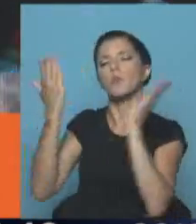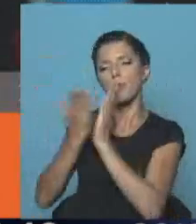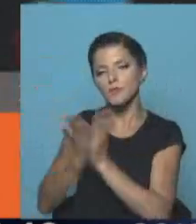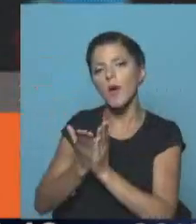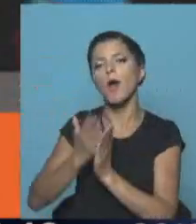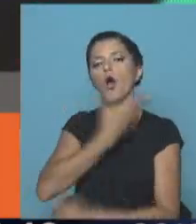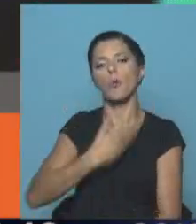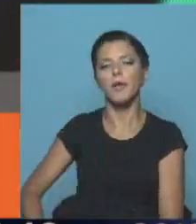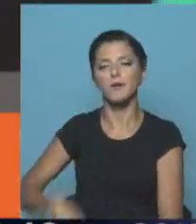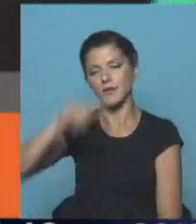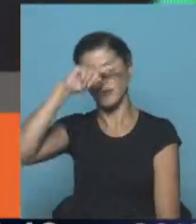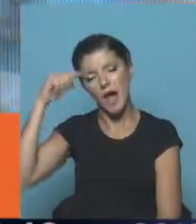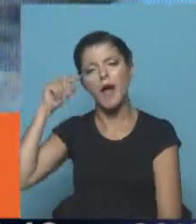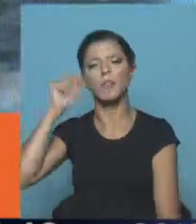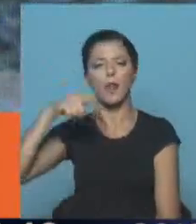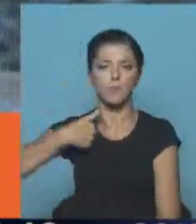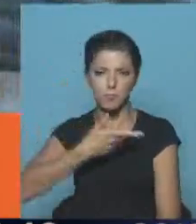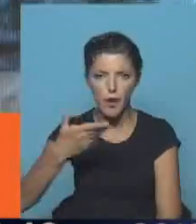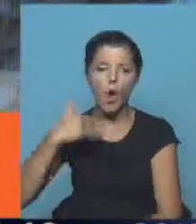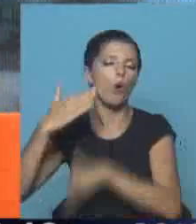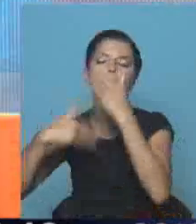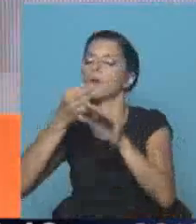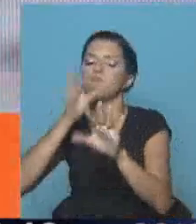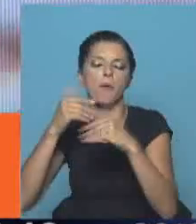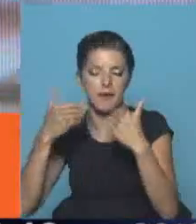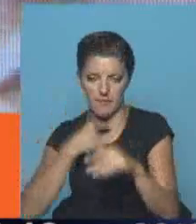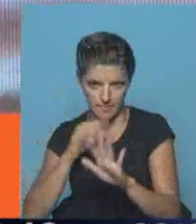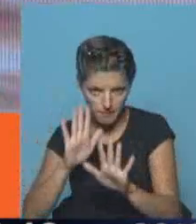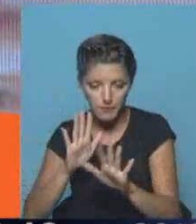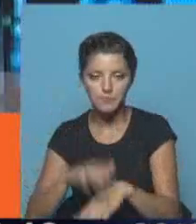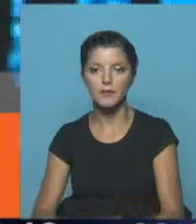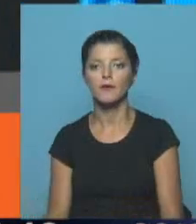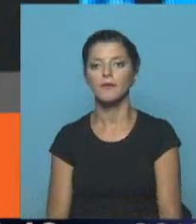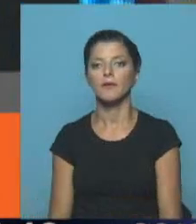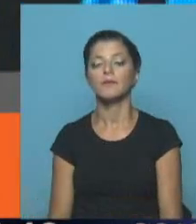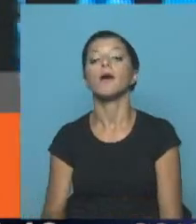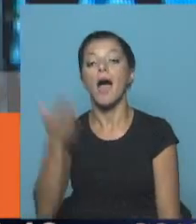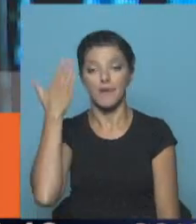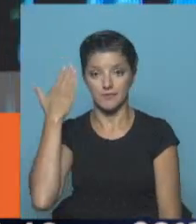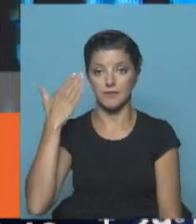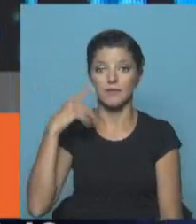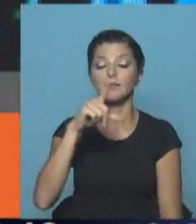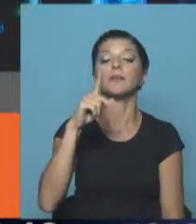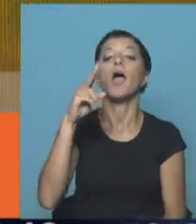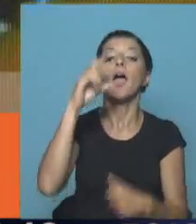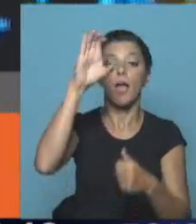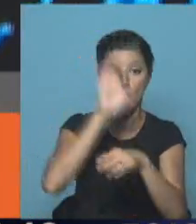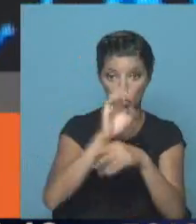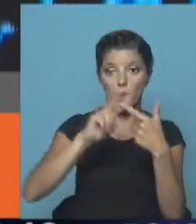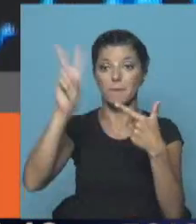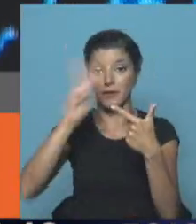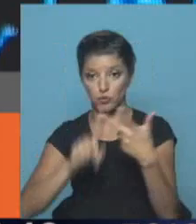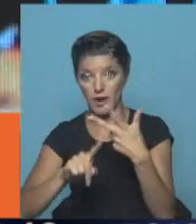populares, de izquierda, como progresista, como uno quiera llamarlo en América Latina, estaba la corriente bolivariana, Ecuador, Venezuela y Bolivia, que tenían